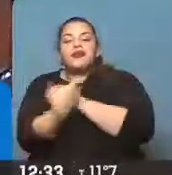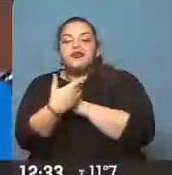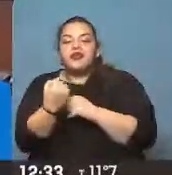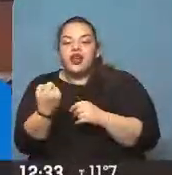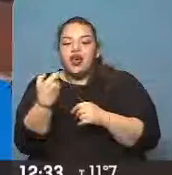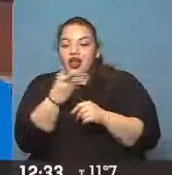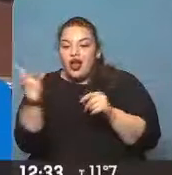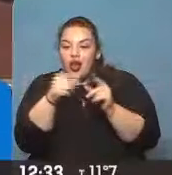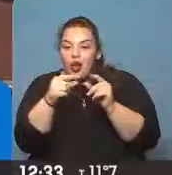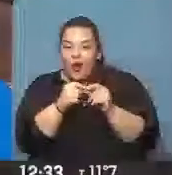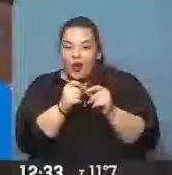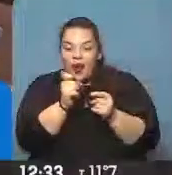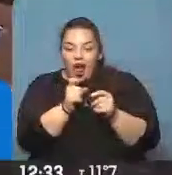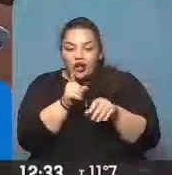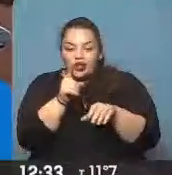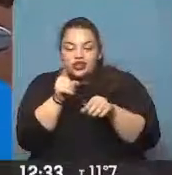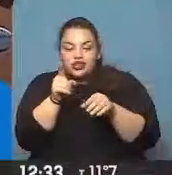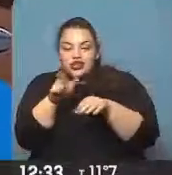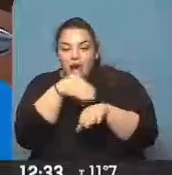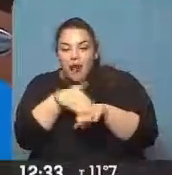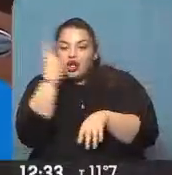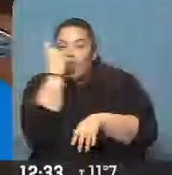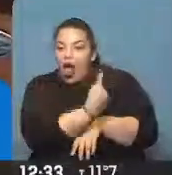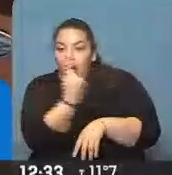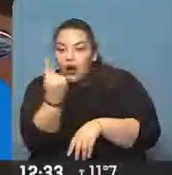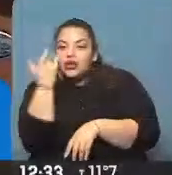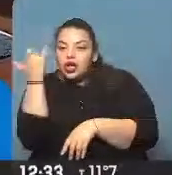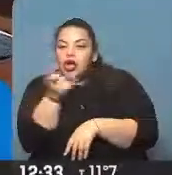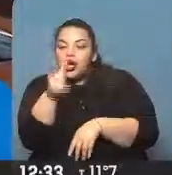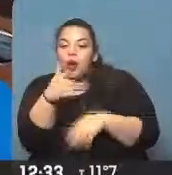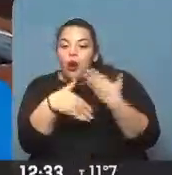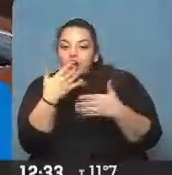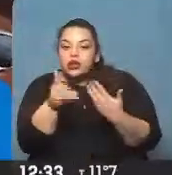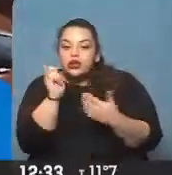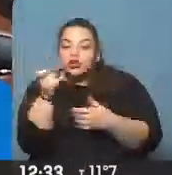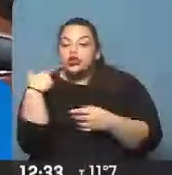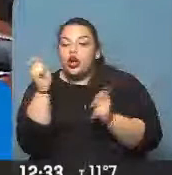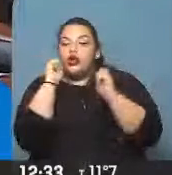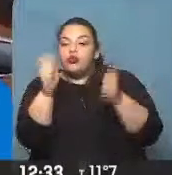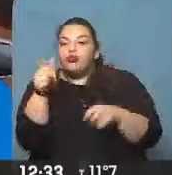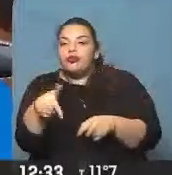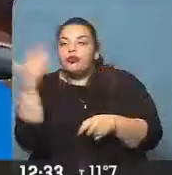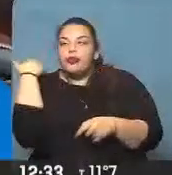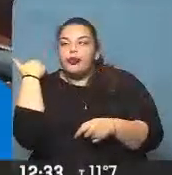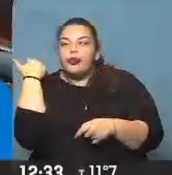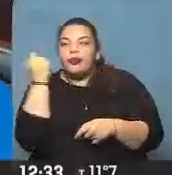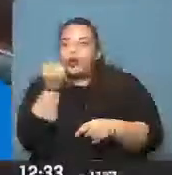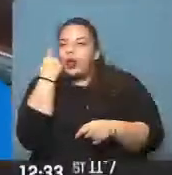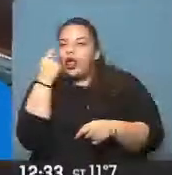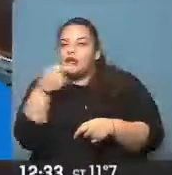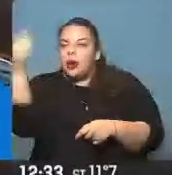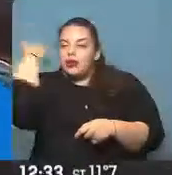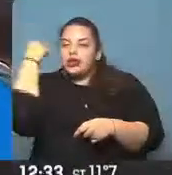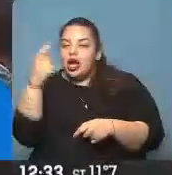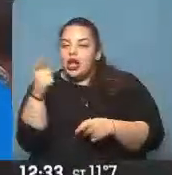cada jugador no eran los jugadores así entre y ahora los primeros días de la semana pasada